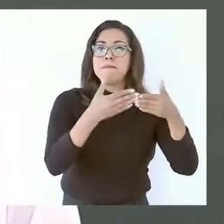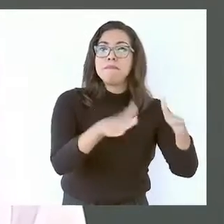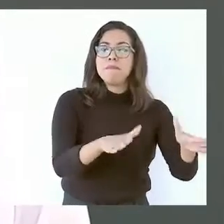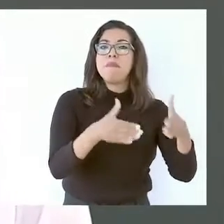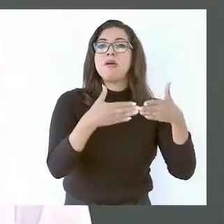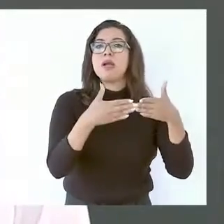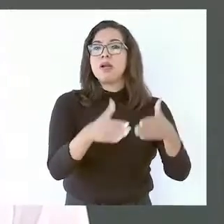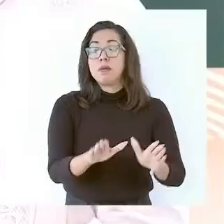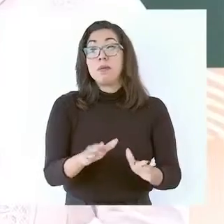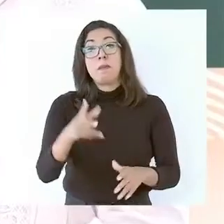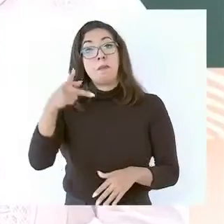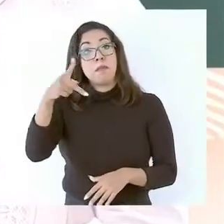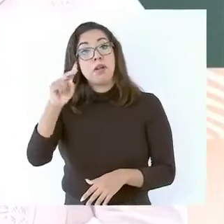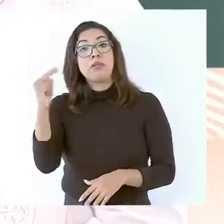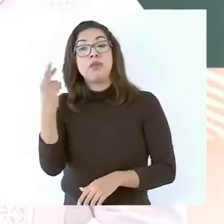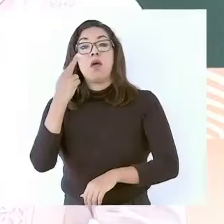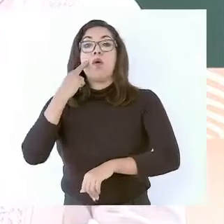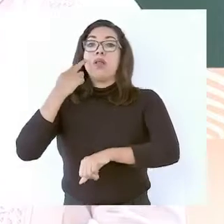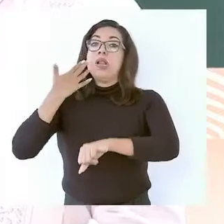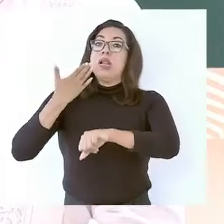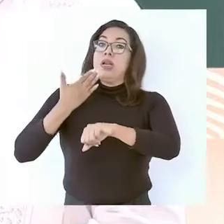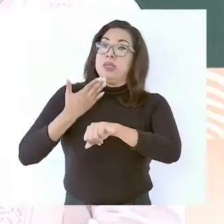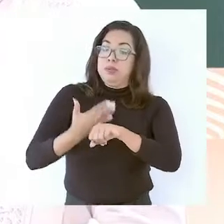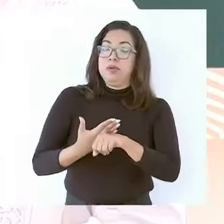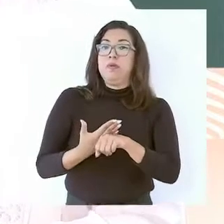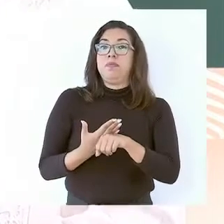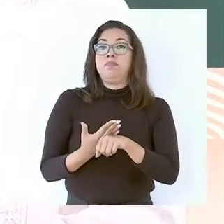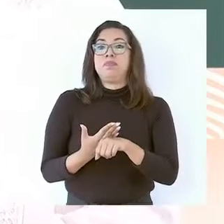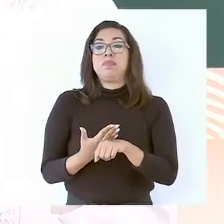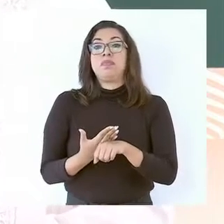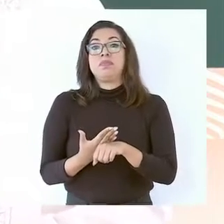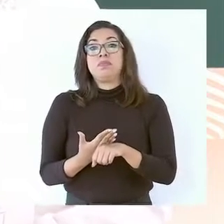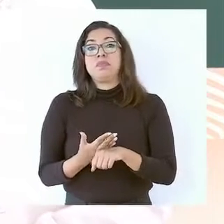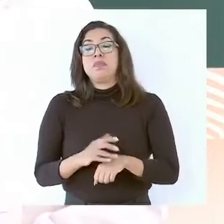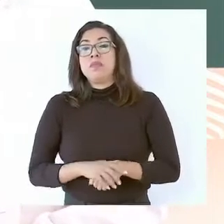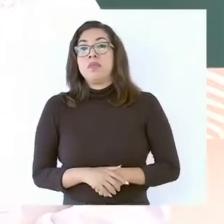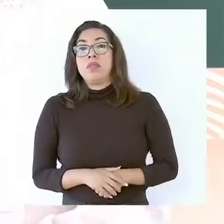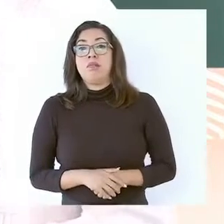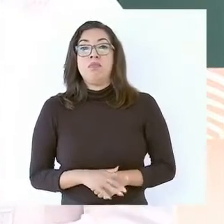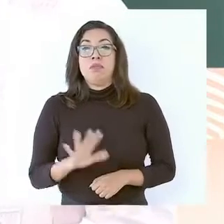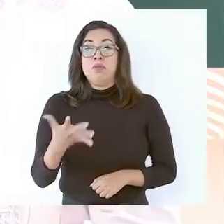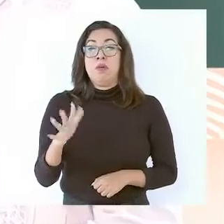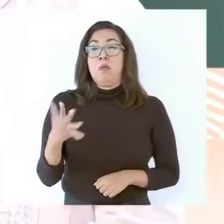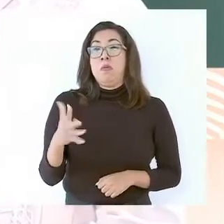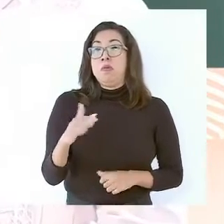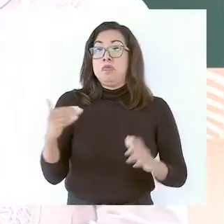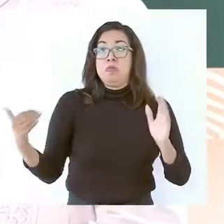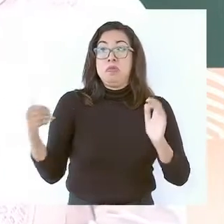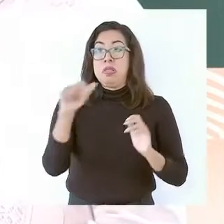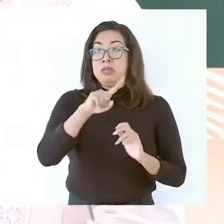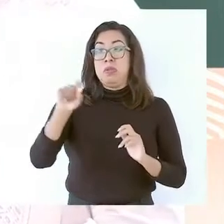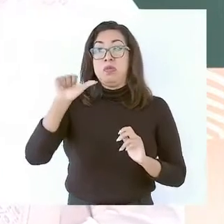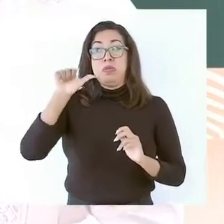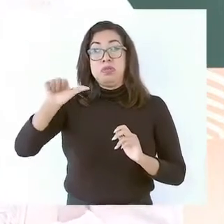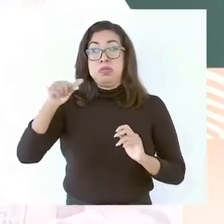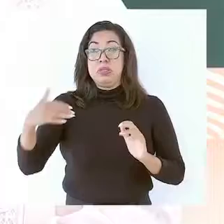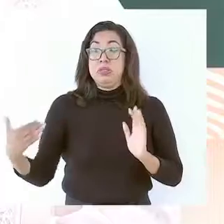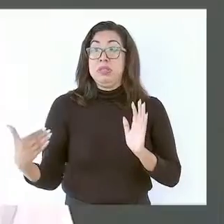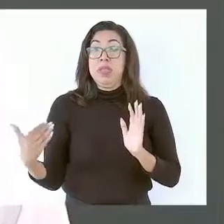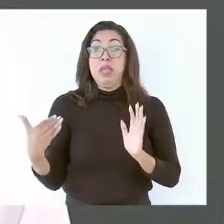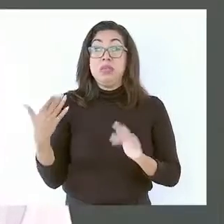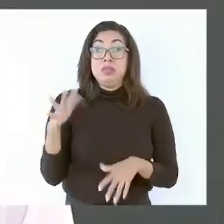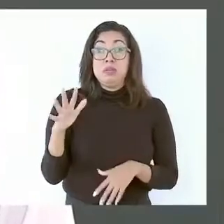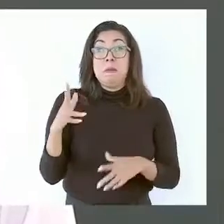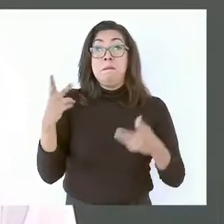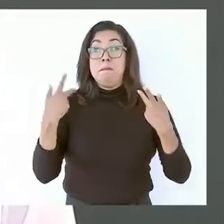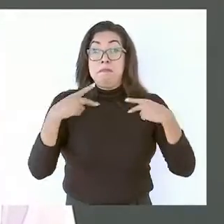formidable. Casi 16,5 millones de asientos de avión se habían cancelado. Los más de 110